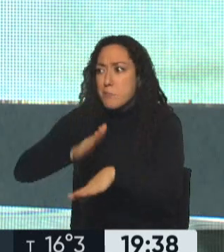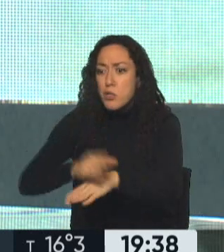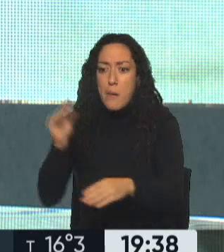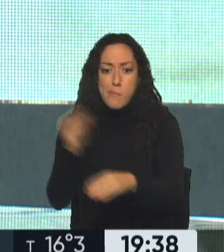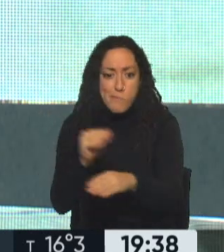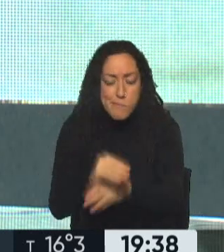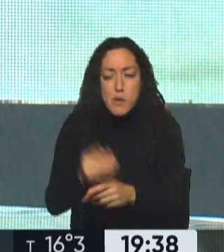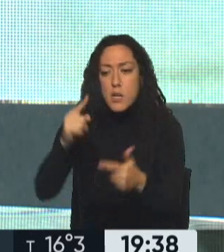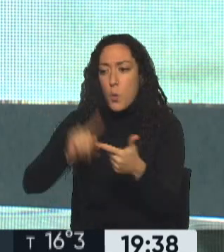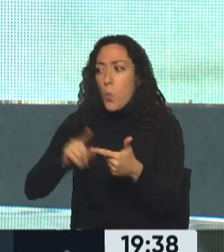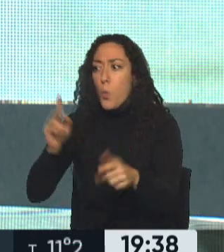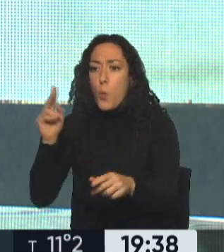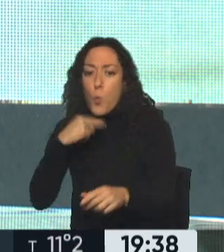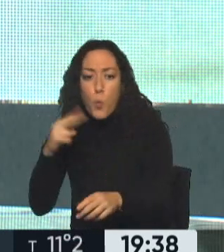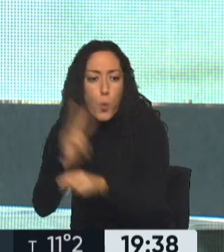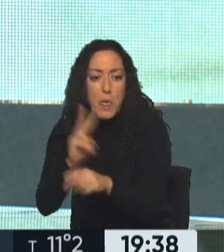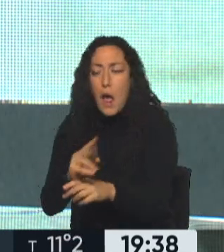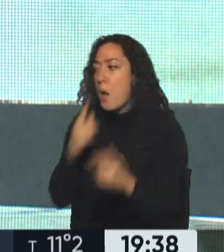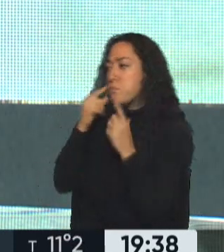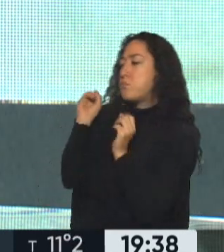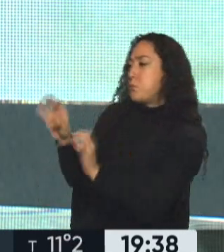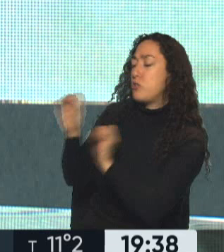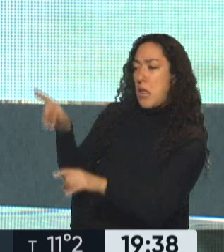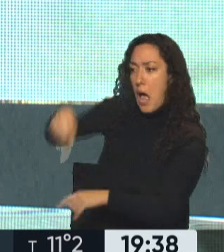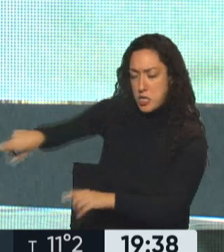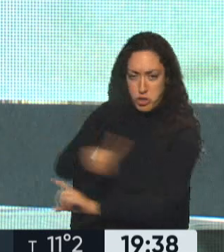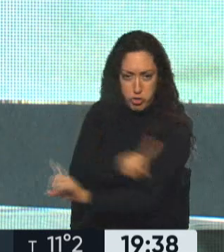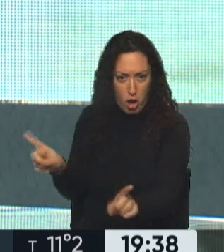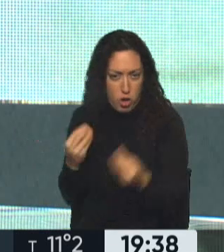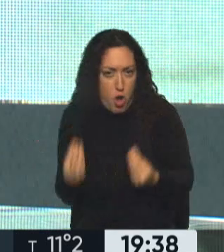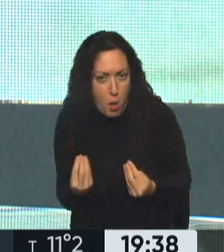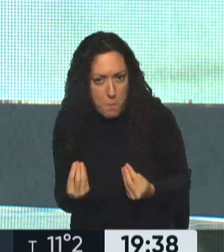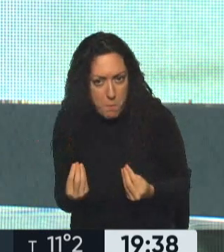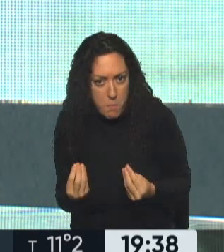los cuidados de sus hijos, nadie se lo recrimina. Quizás podríamos empezar a romper eso y entre